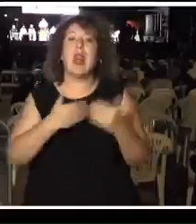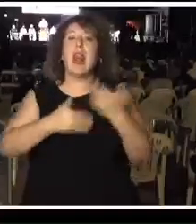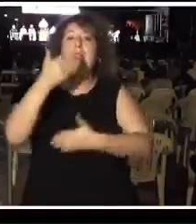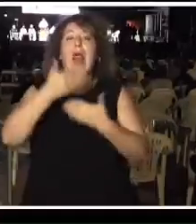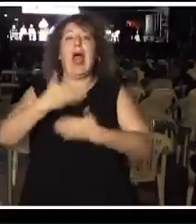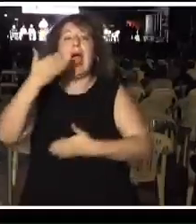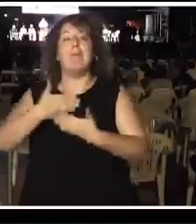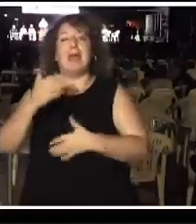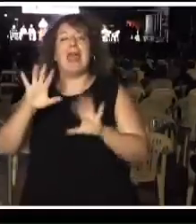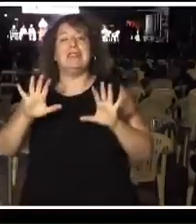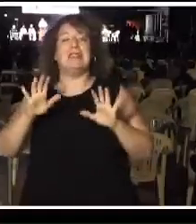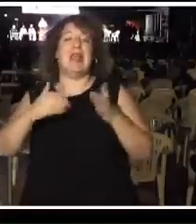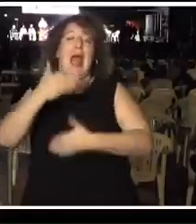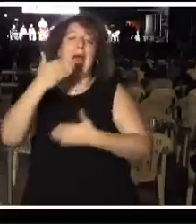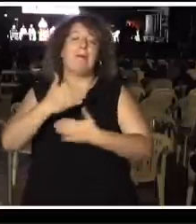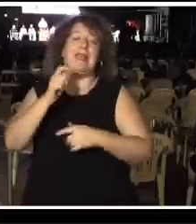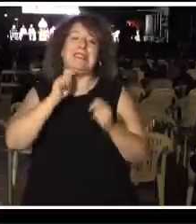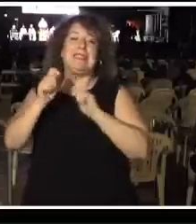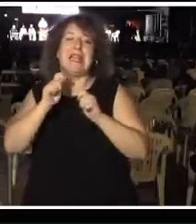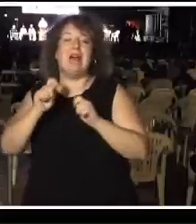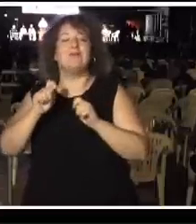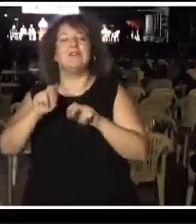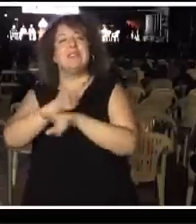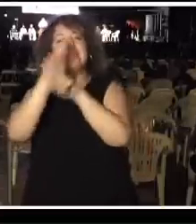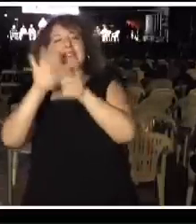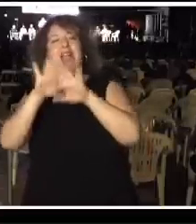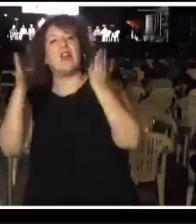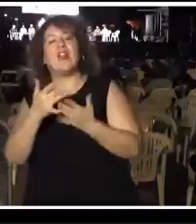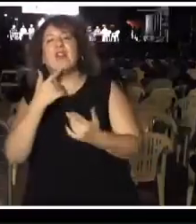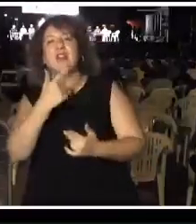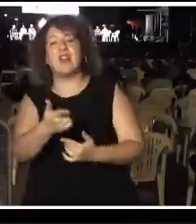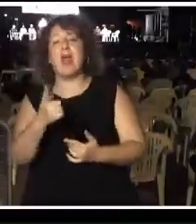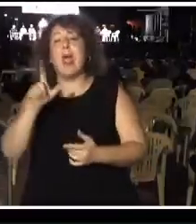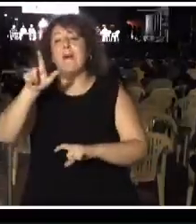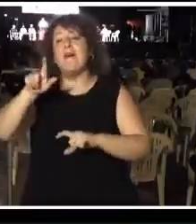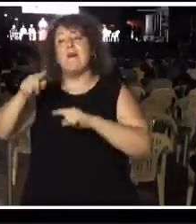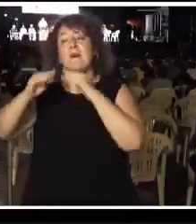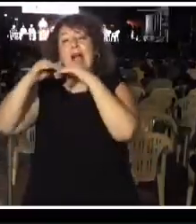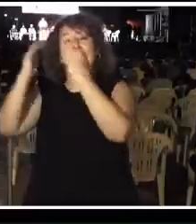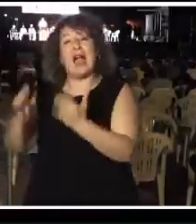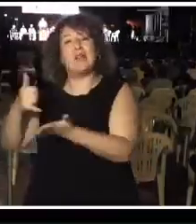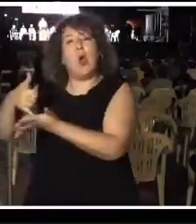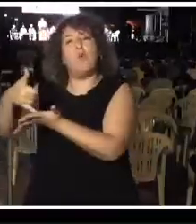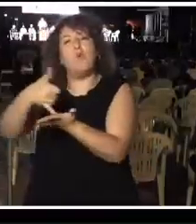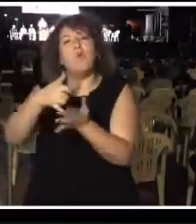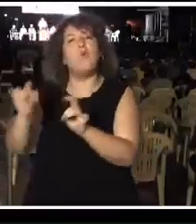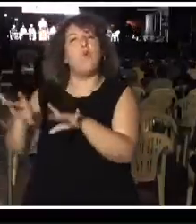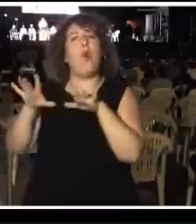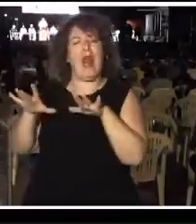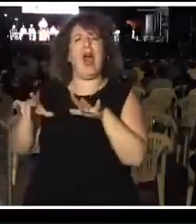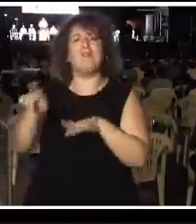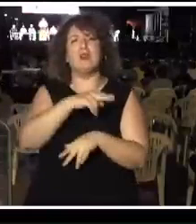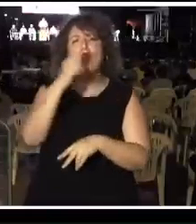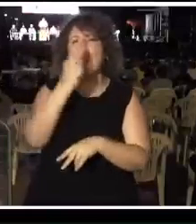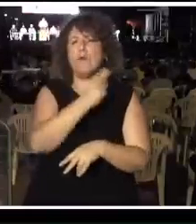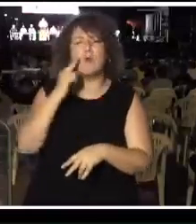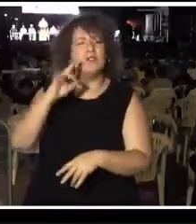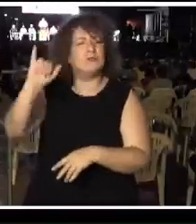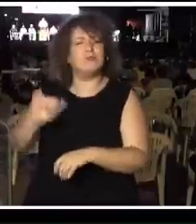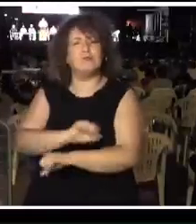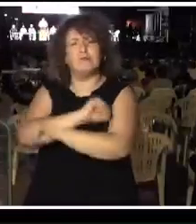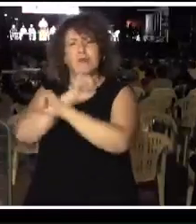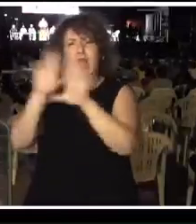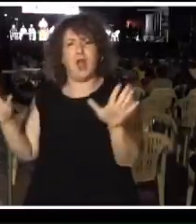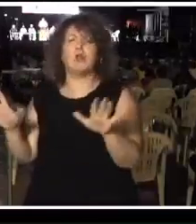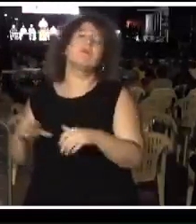prensa internacional como comprometida con los hogares más vulnerables. Vivimos tiempos difíciles y